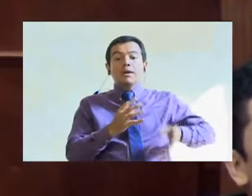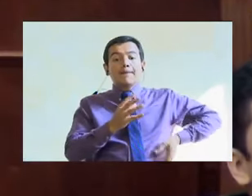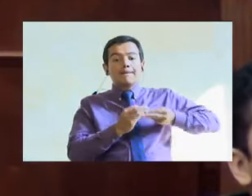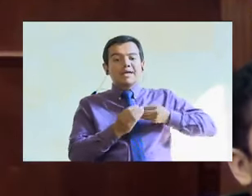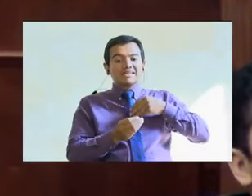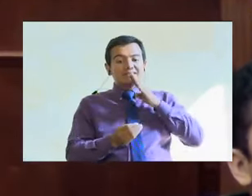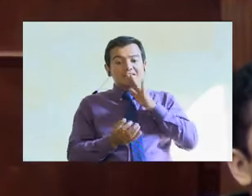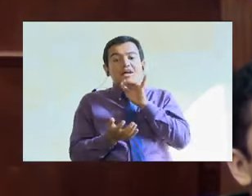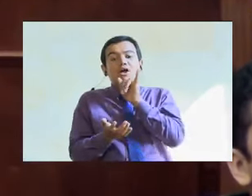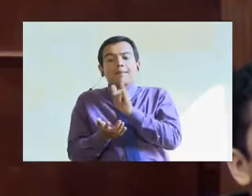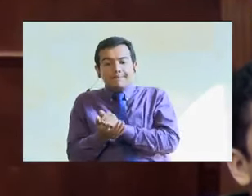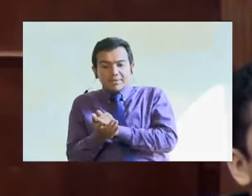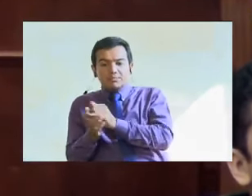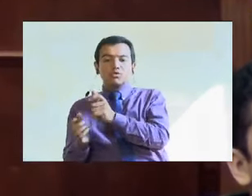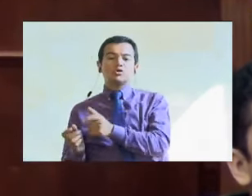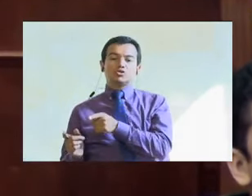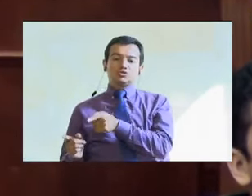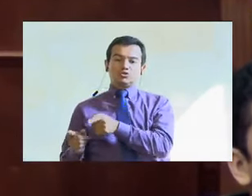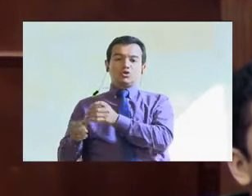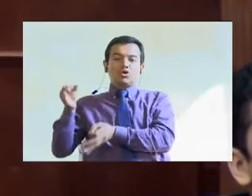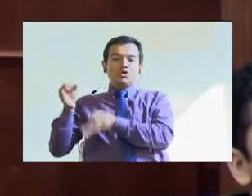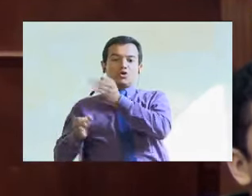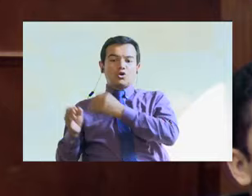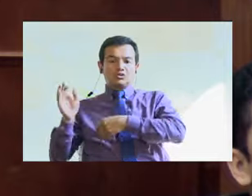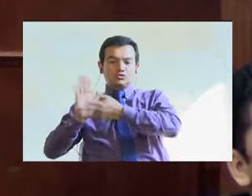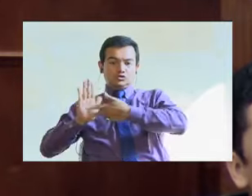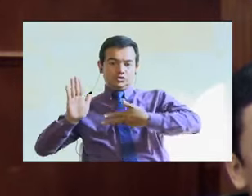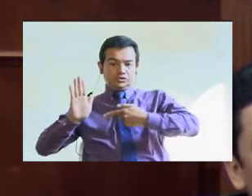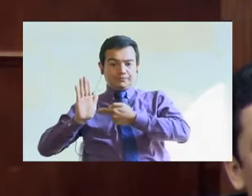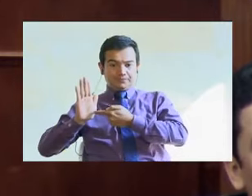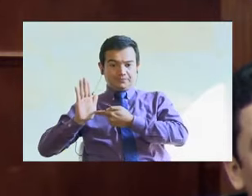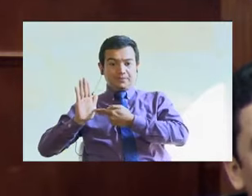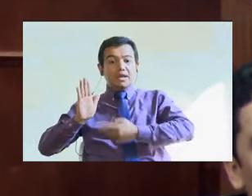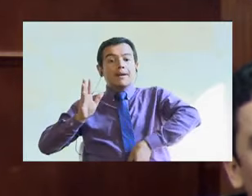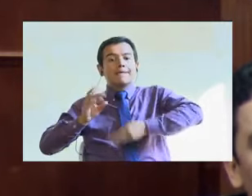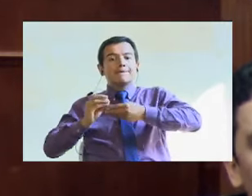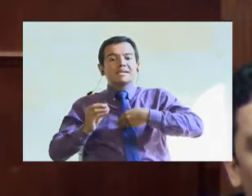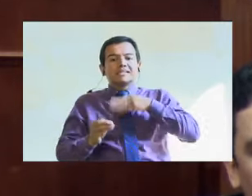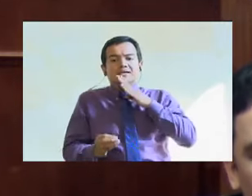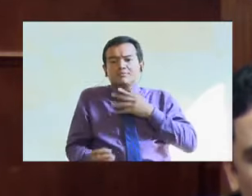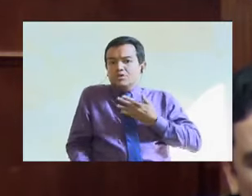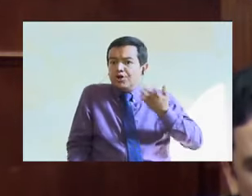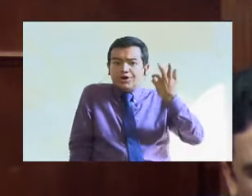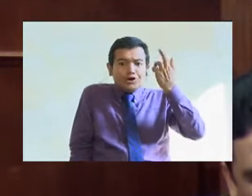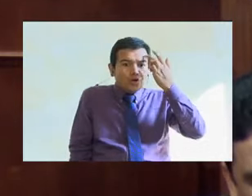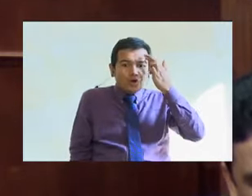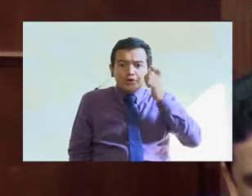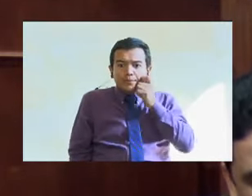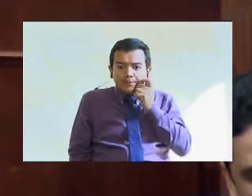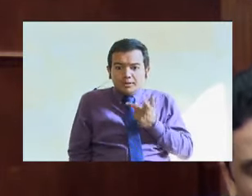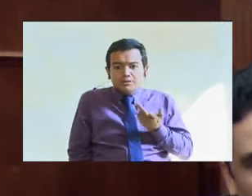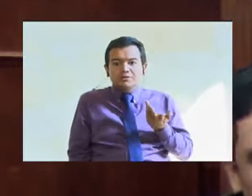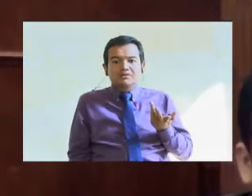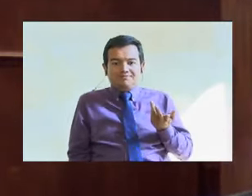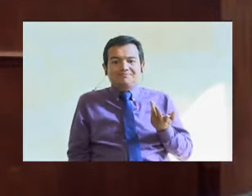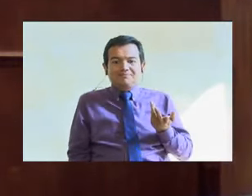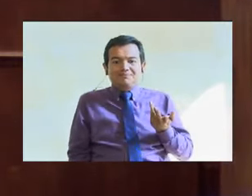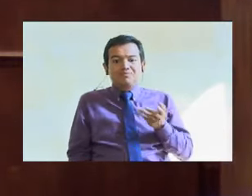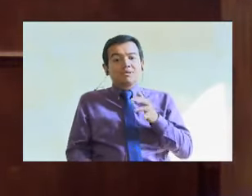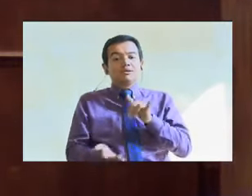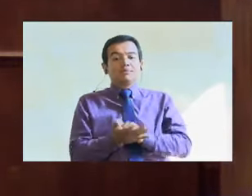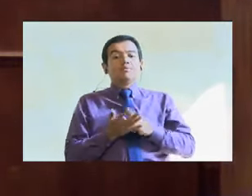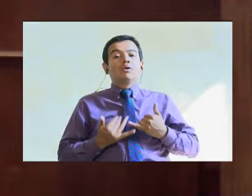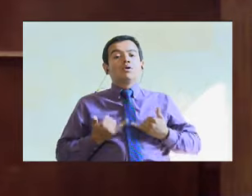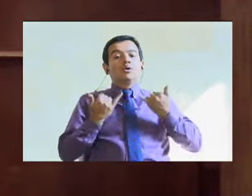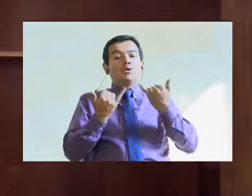misma corte constitucional además por el mero sentido común desde luego que